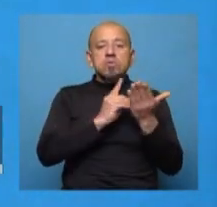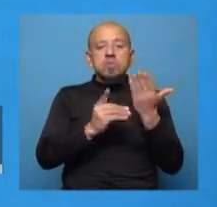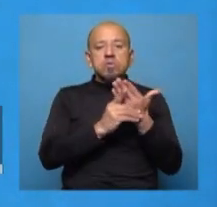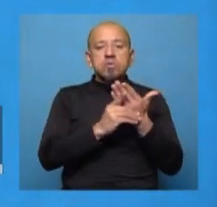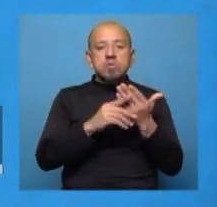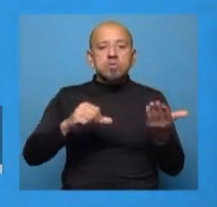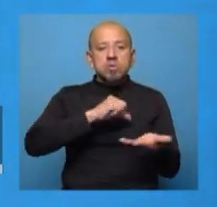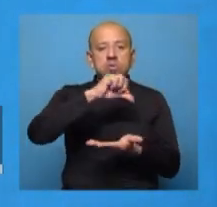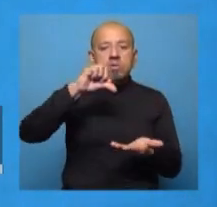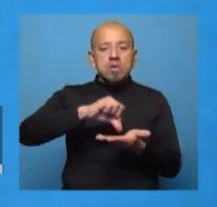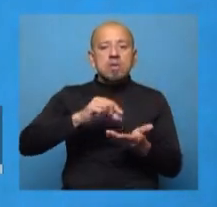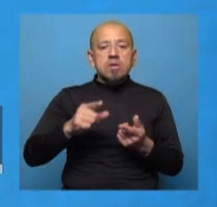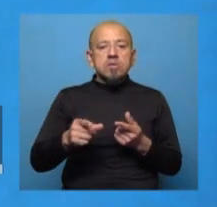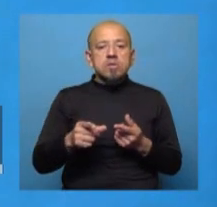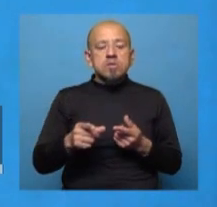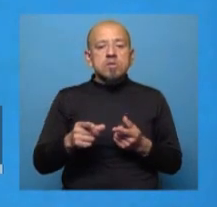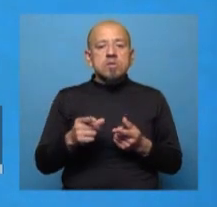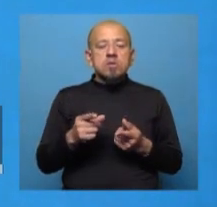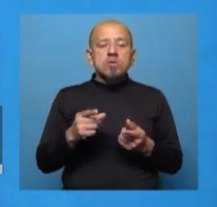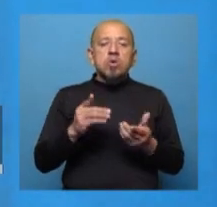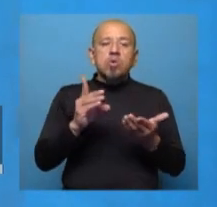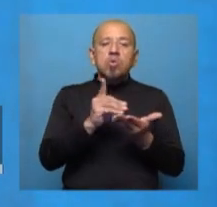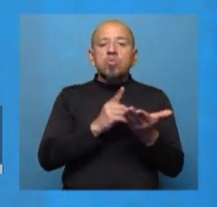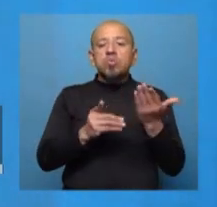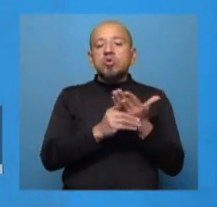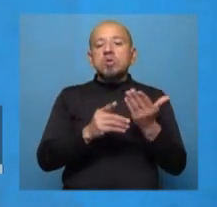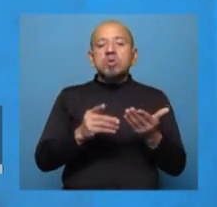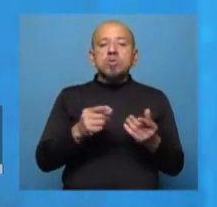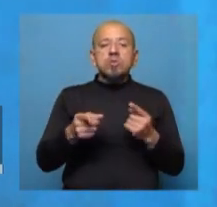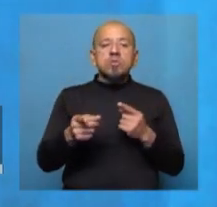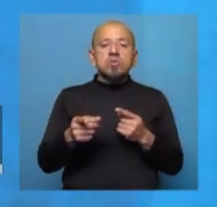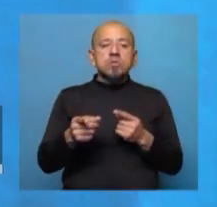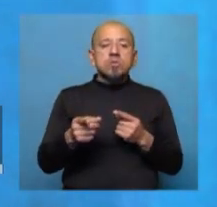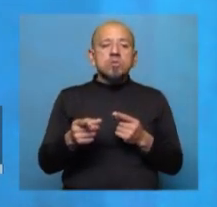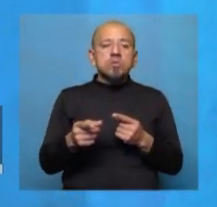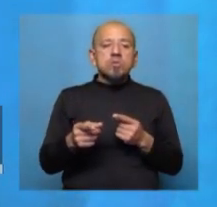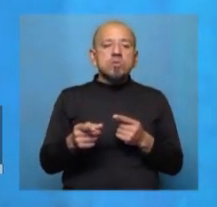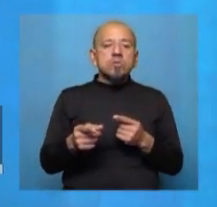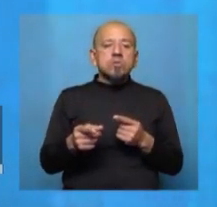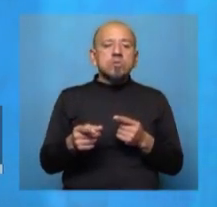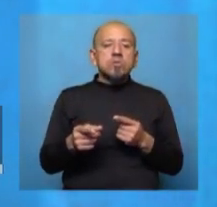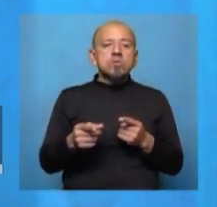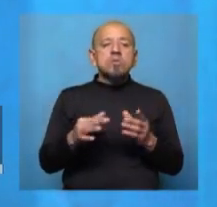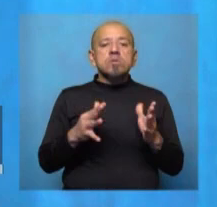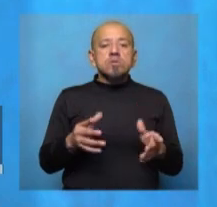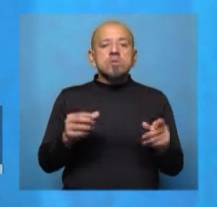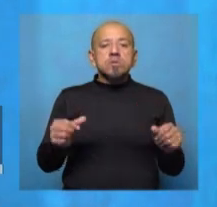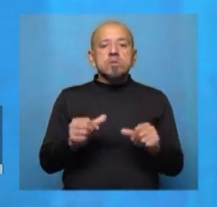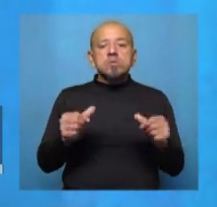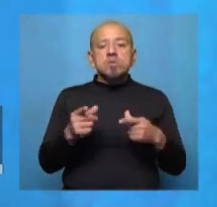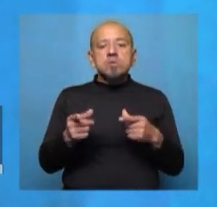de país fue un proyecto de generar